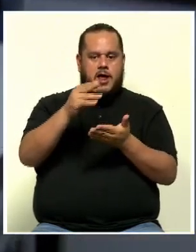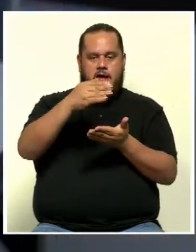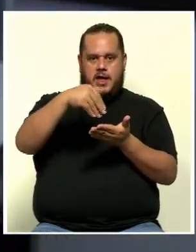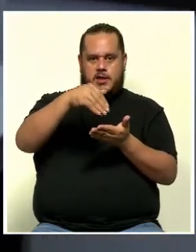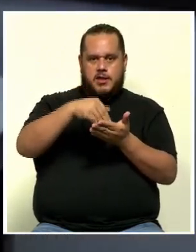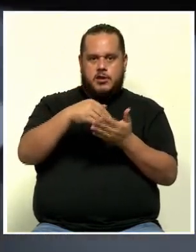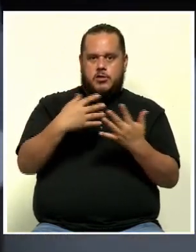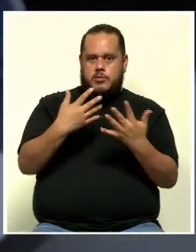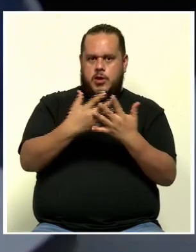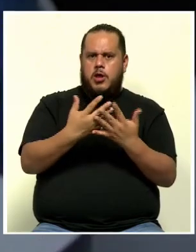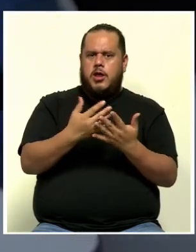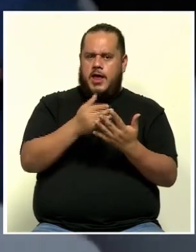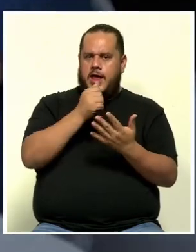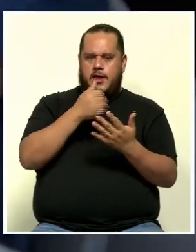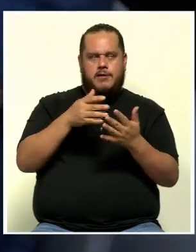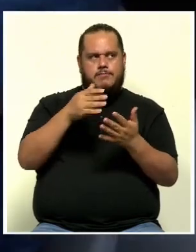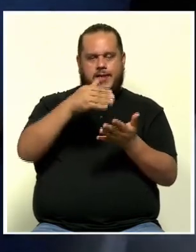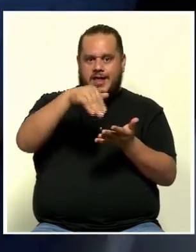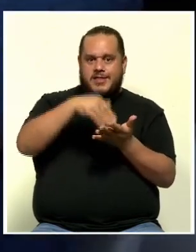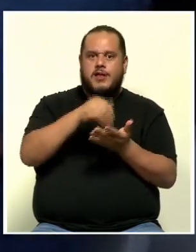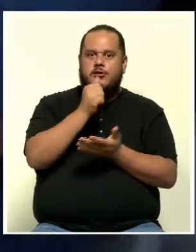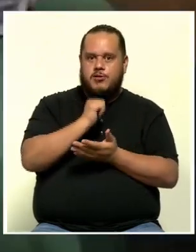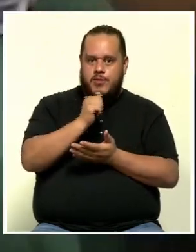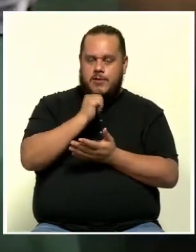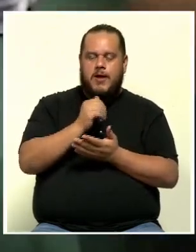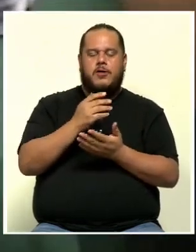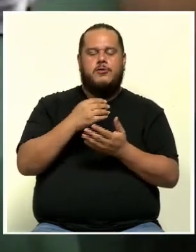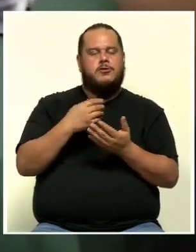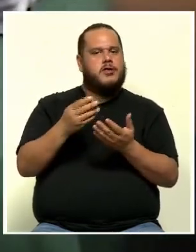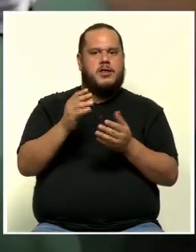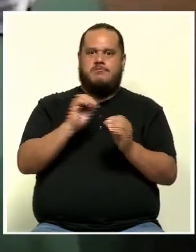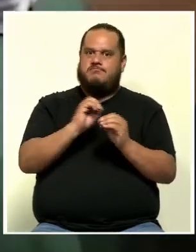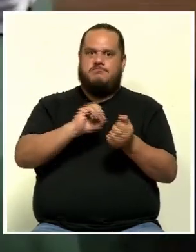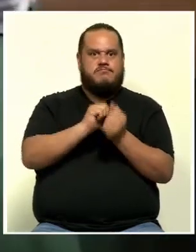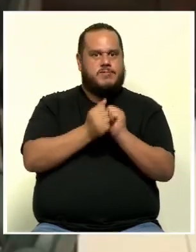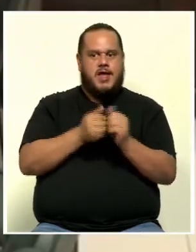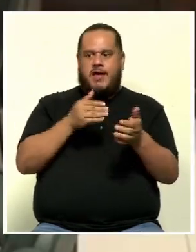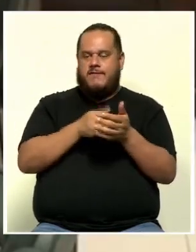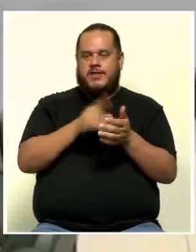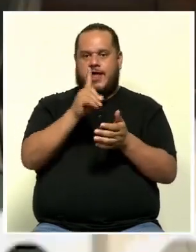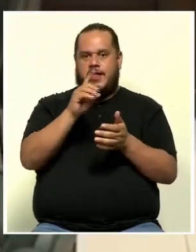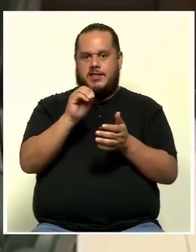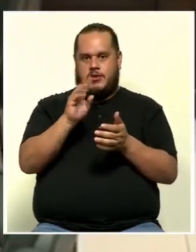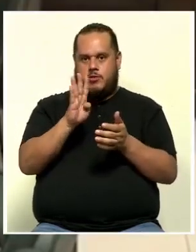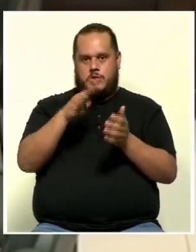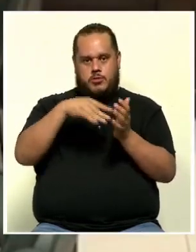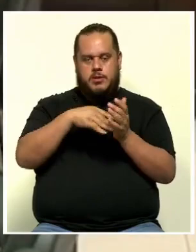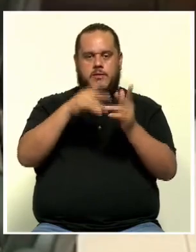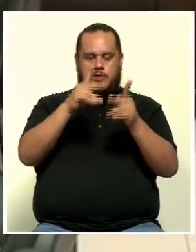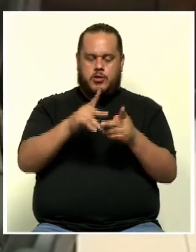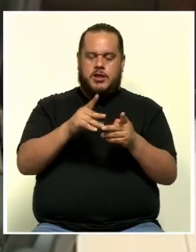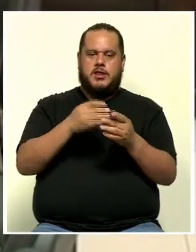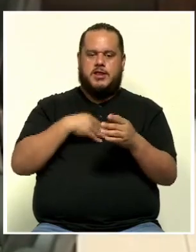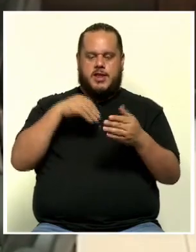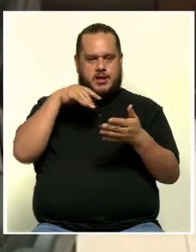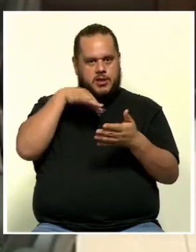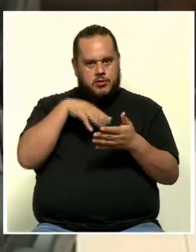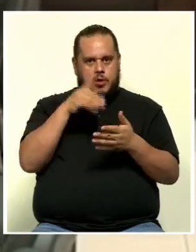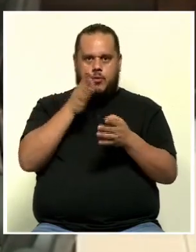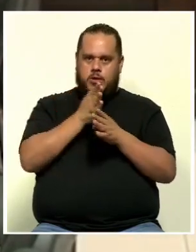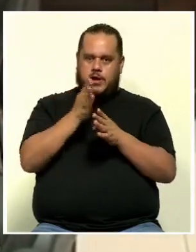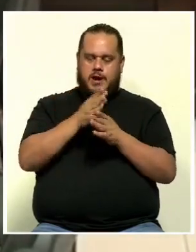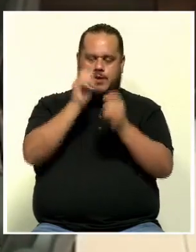privados tienen más de 10 años sin actualizarse, lo cual afecta a más de 104,000 personas que están cruzando una carrera. Los detalles